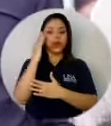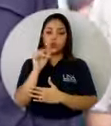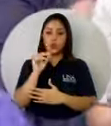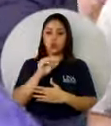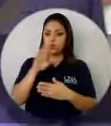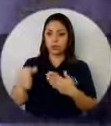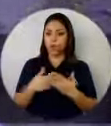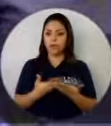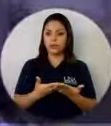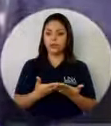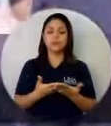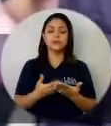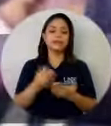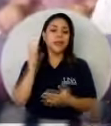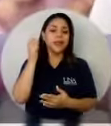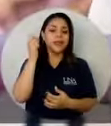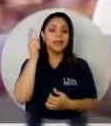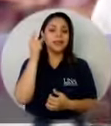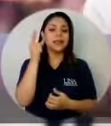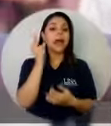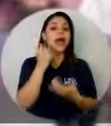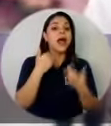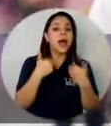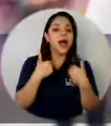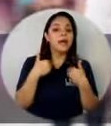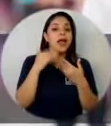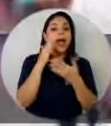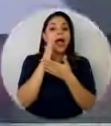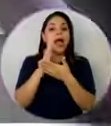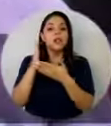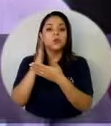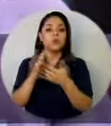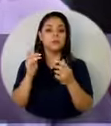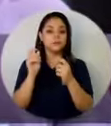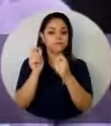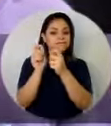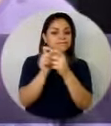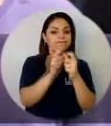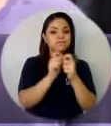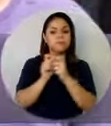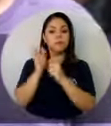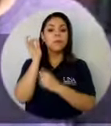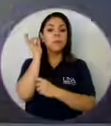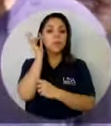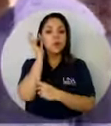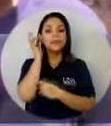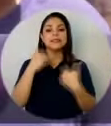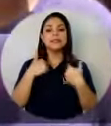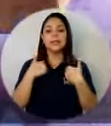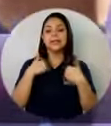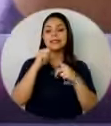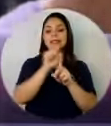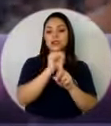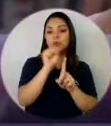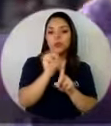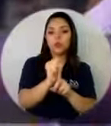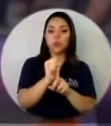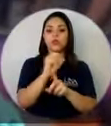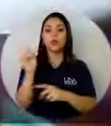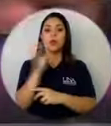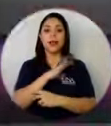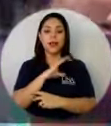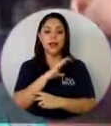son todas las mujeres, sino que también tenemos que entender que hay en particular algunas mujeres que tienen algunas situaciones